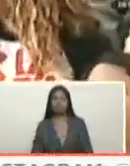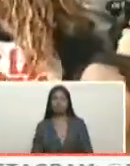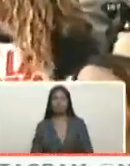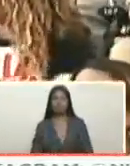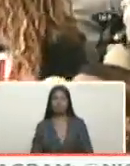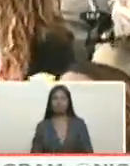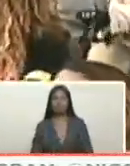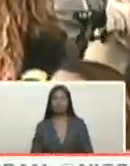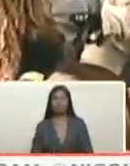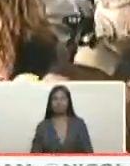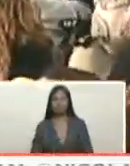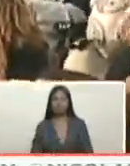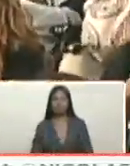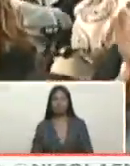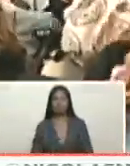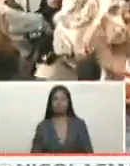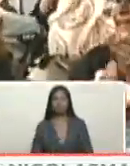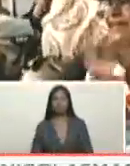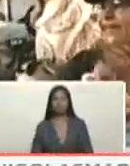Sí.